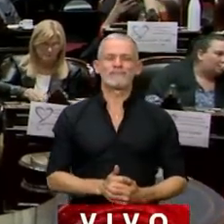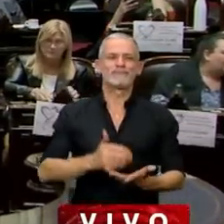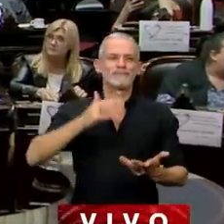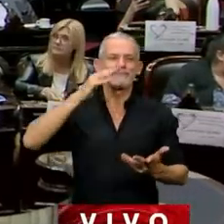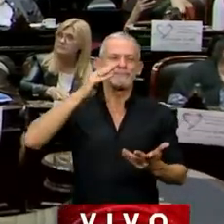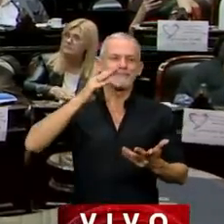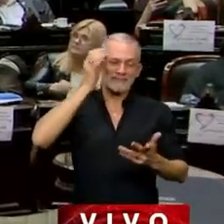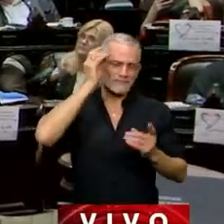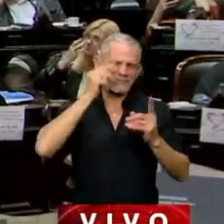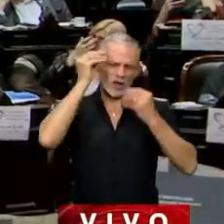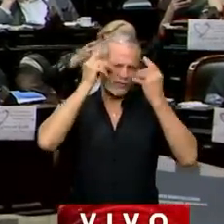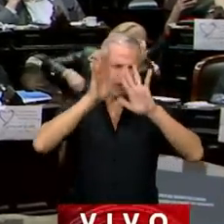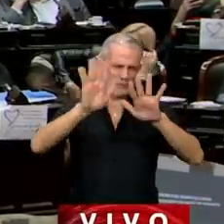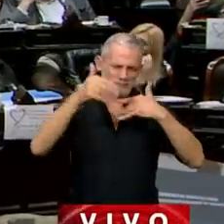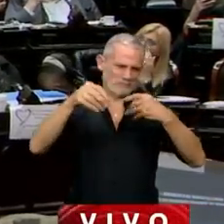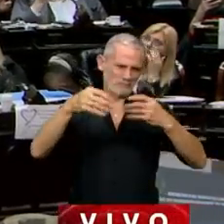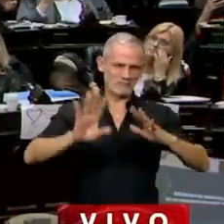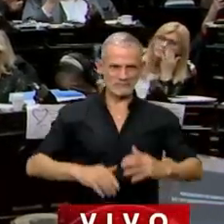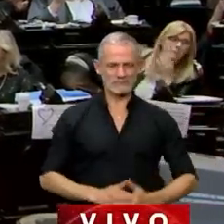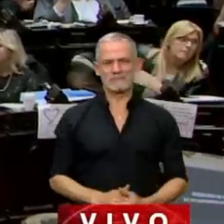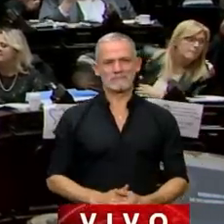No se preocupe.